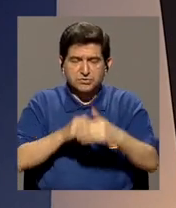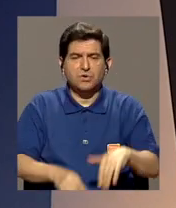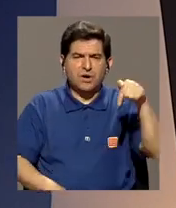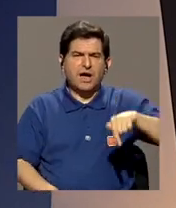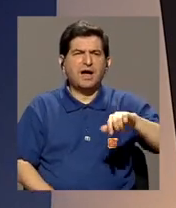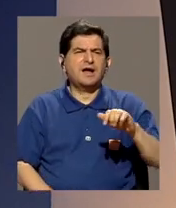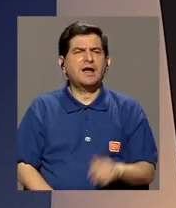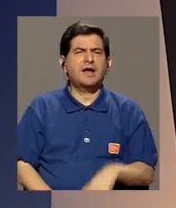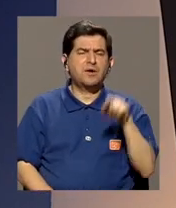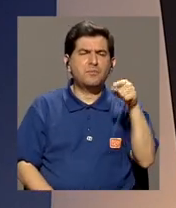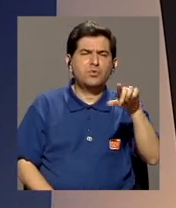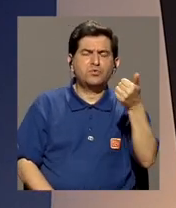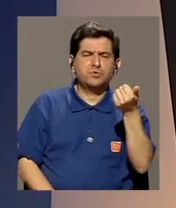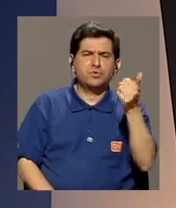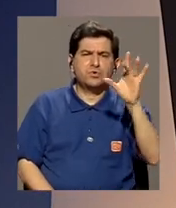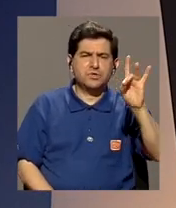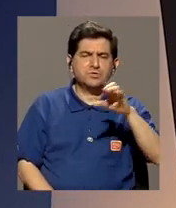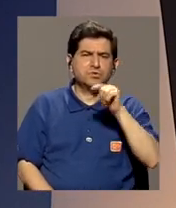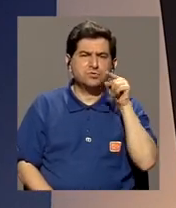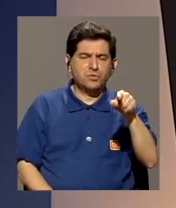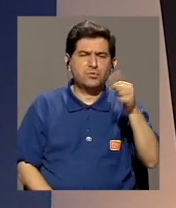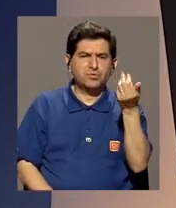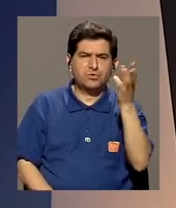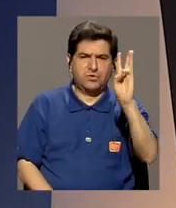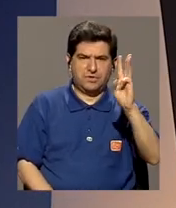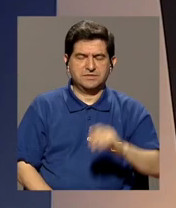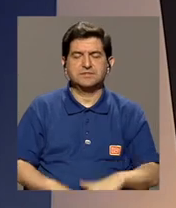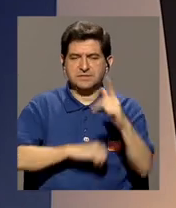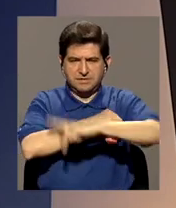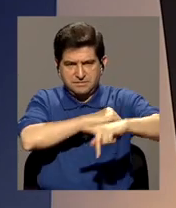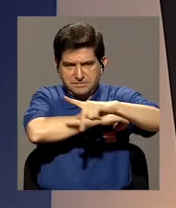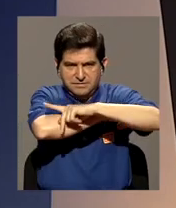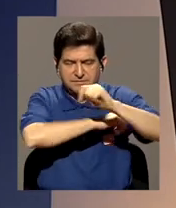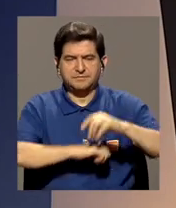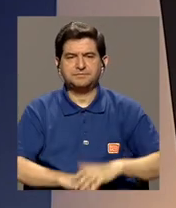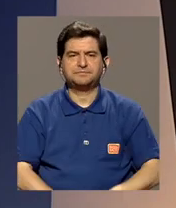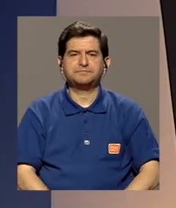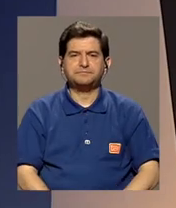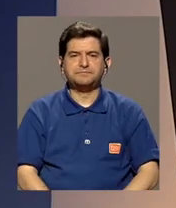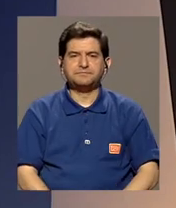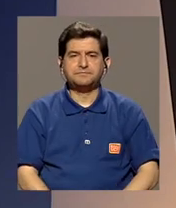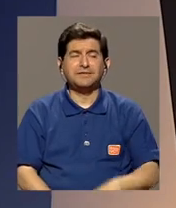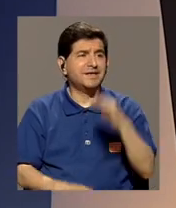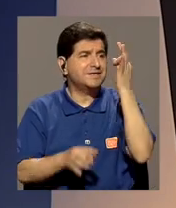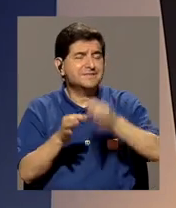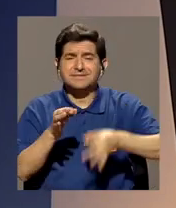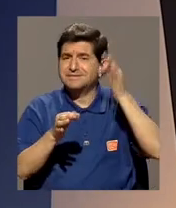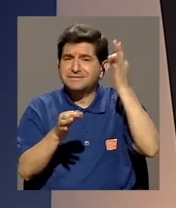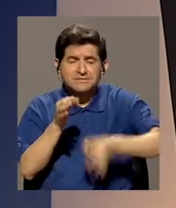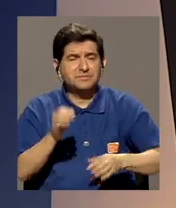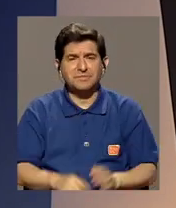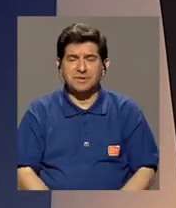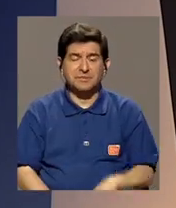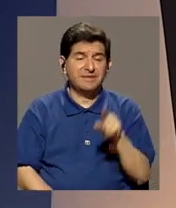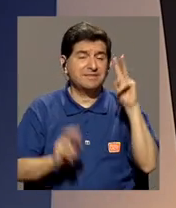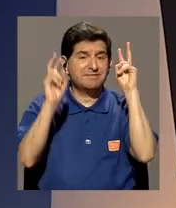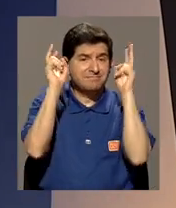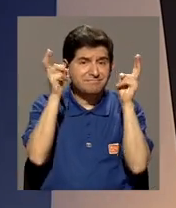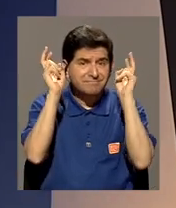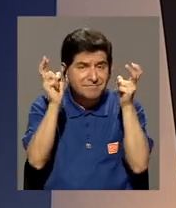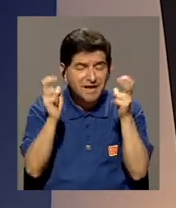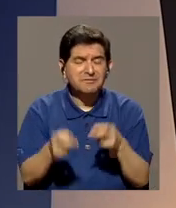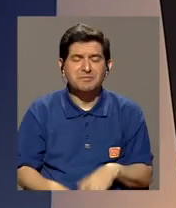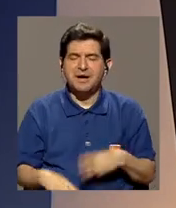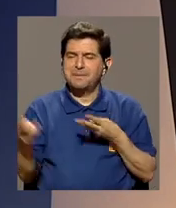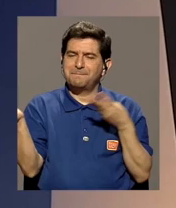promedio anda ahí como en 16 en este momento el promedio país entonces simple y sencillamente es un